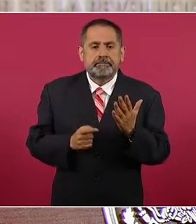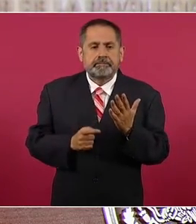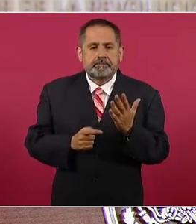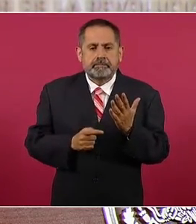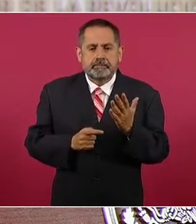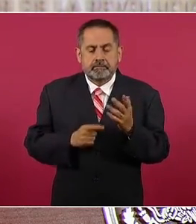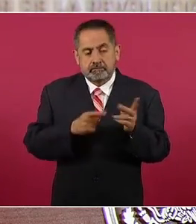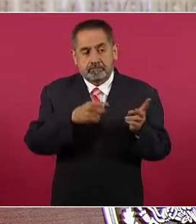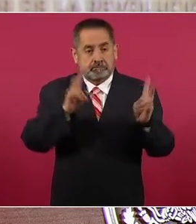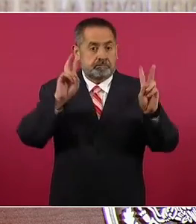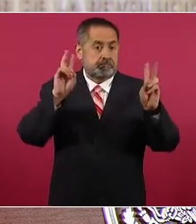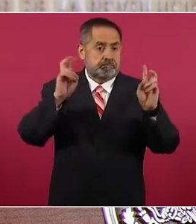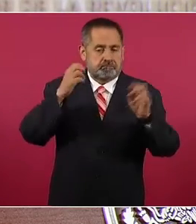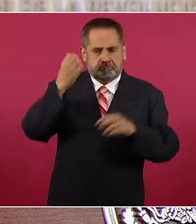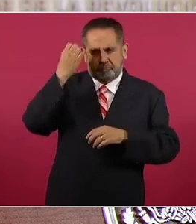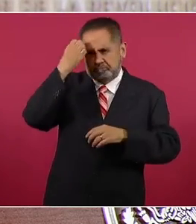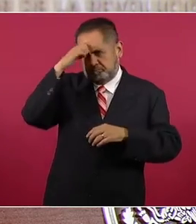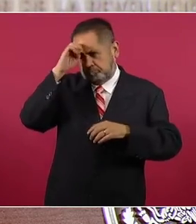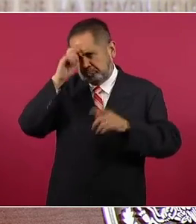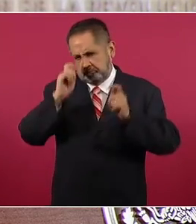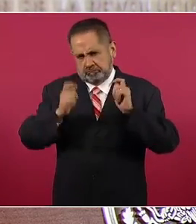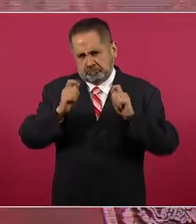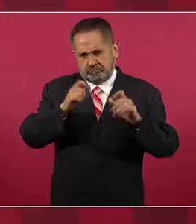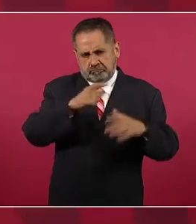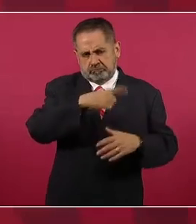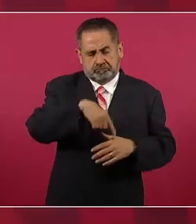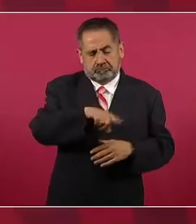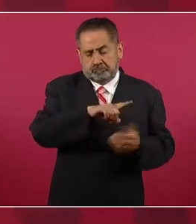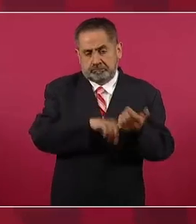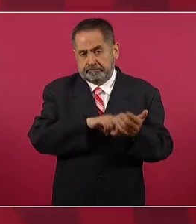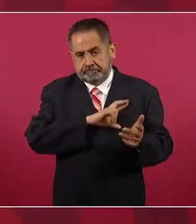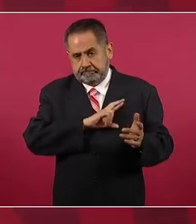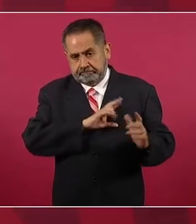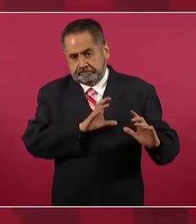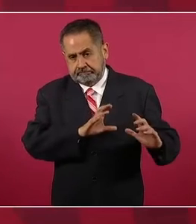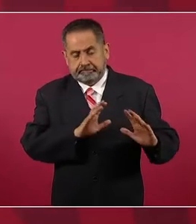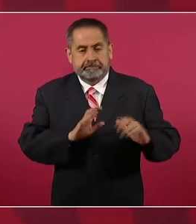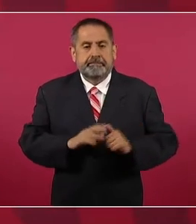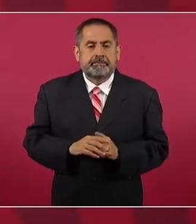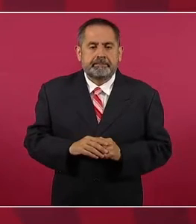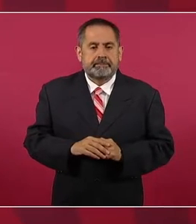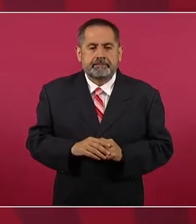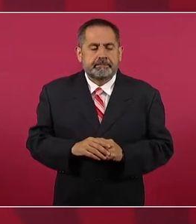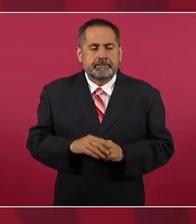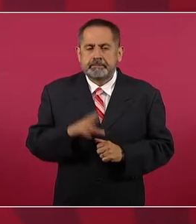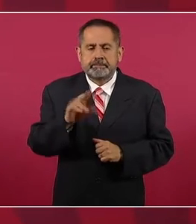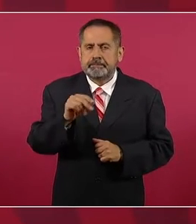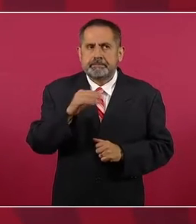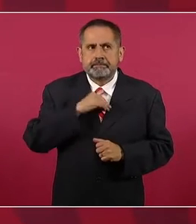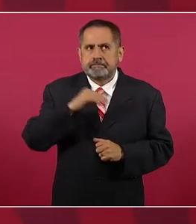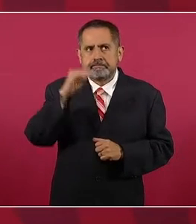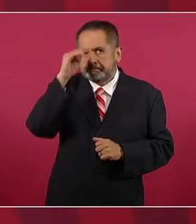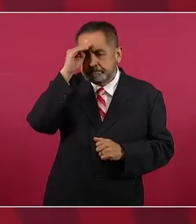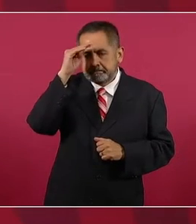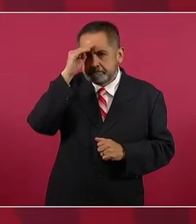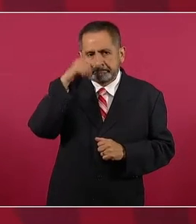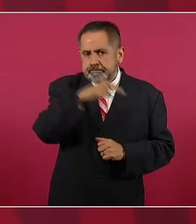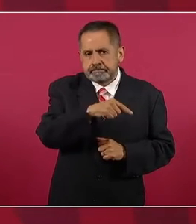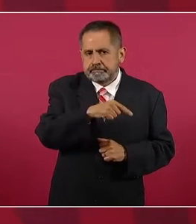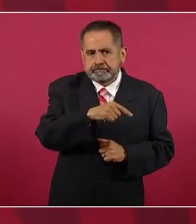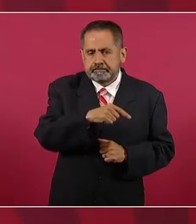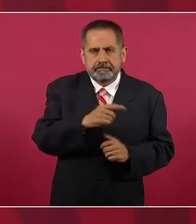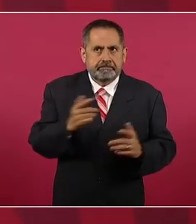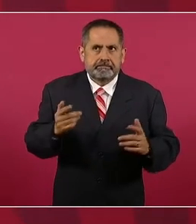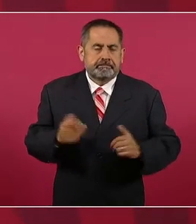estos expertos del sector privado, no están tomando en cuenta